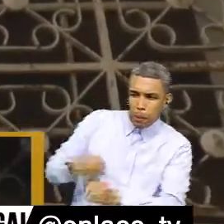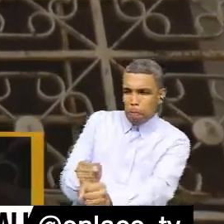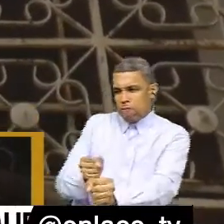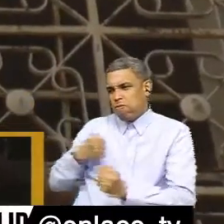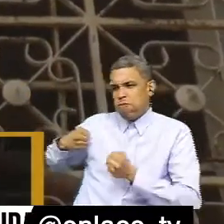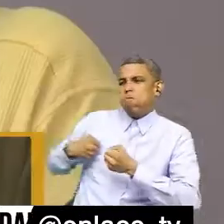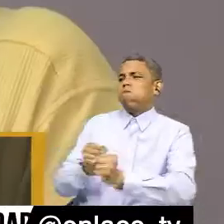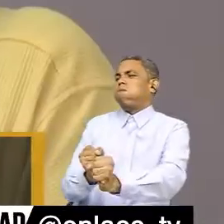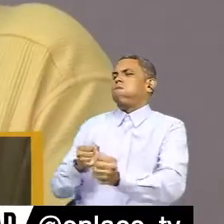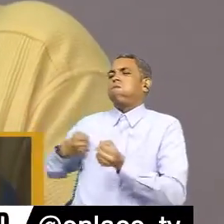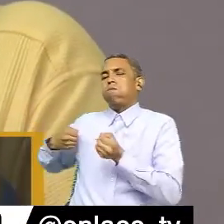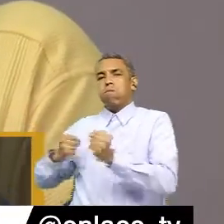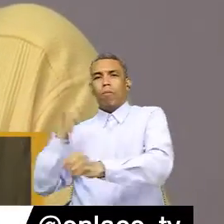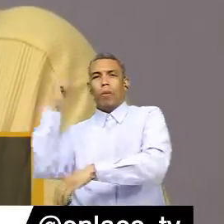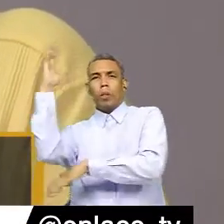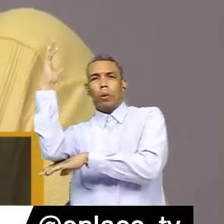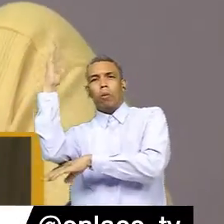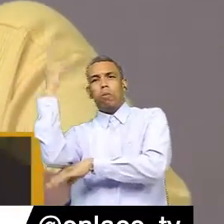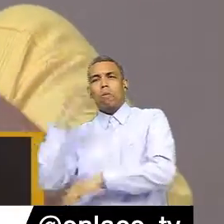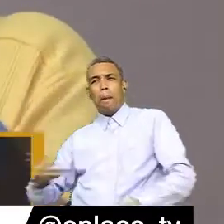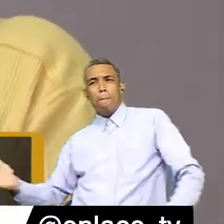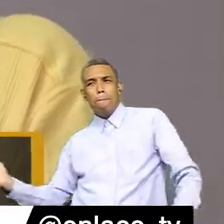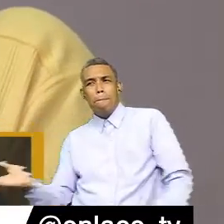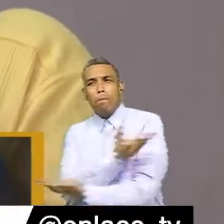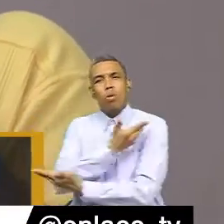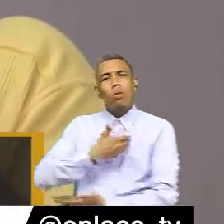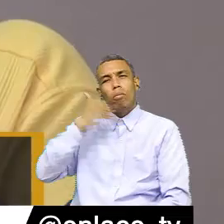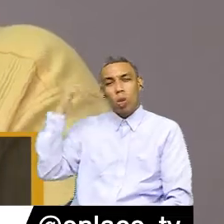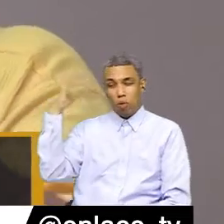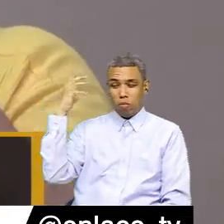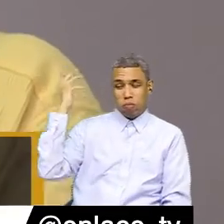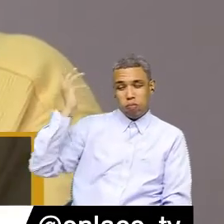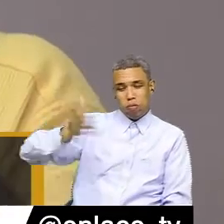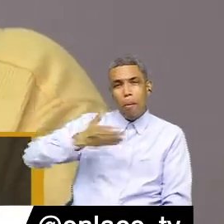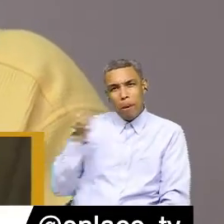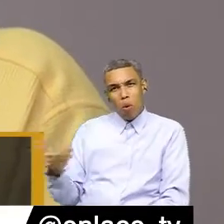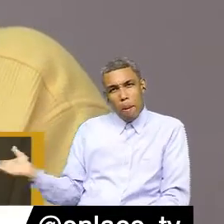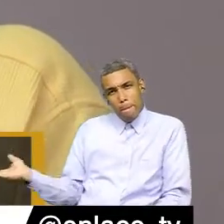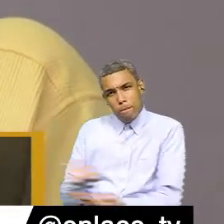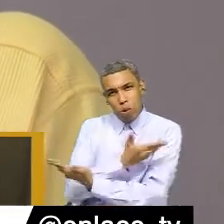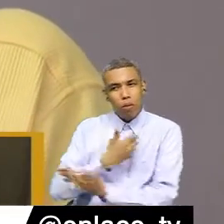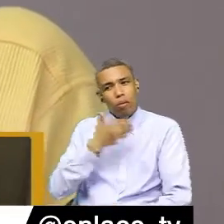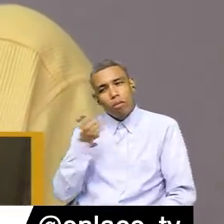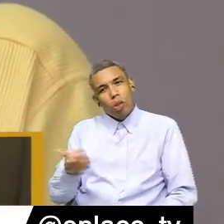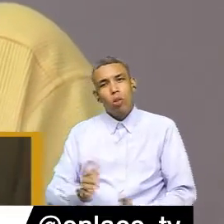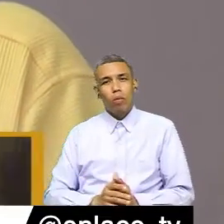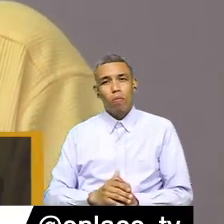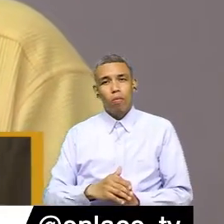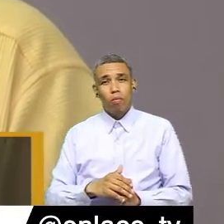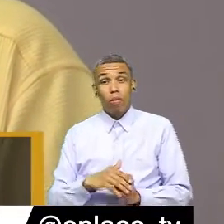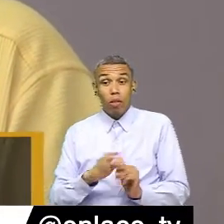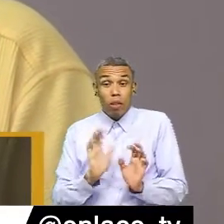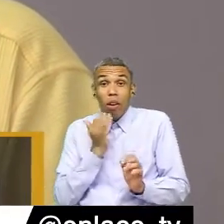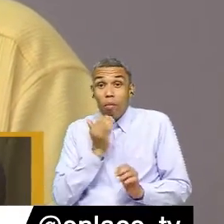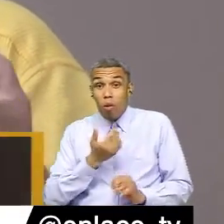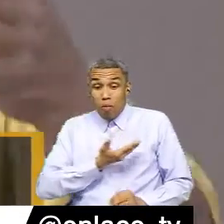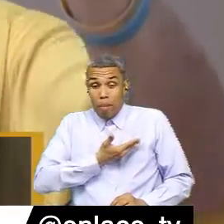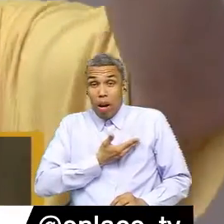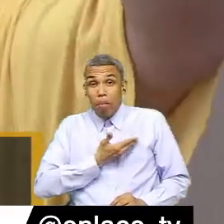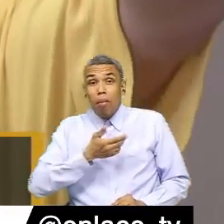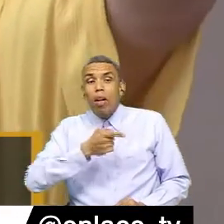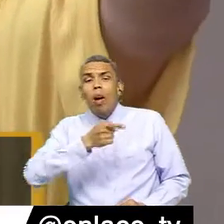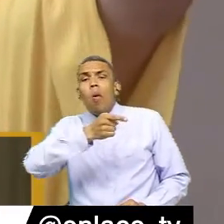techos pero lo que queremos es lo más pronto posible vuelvo y repito antes de que haya una desgracia peor se porque como digo mi mamá tiene 86 años